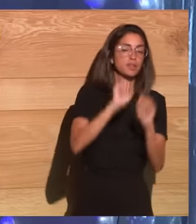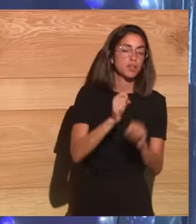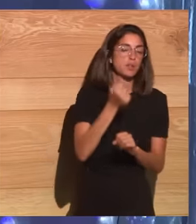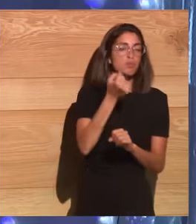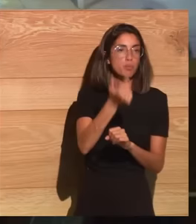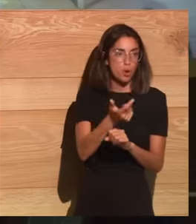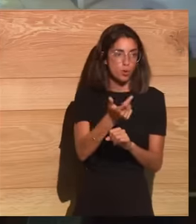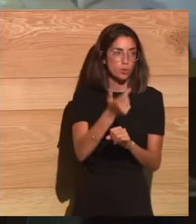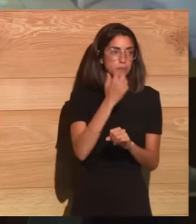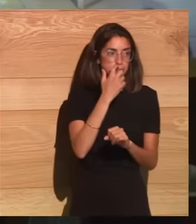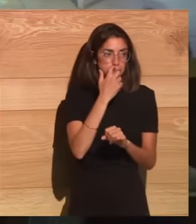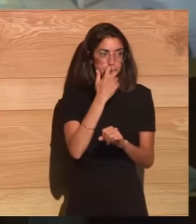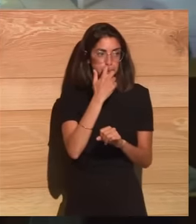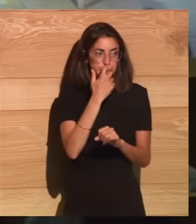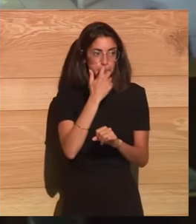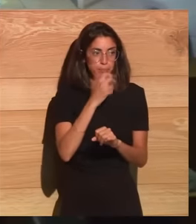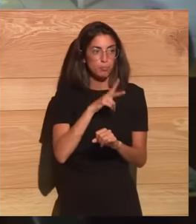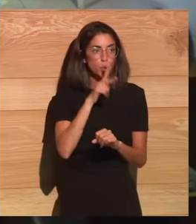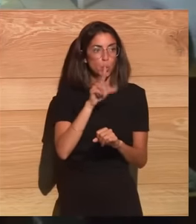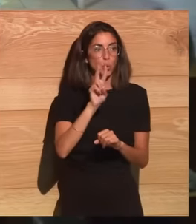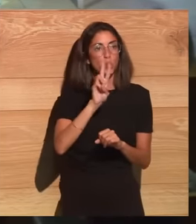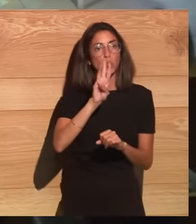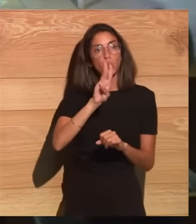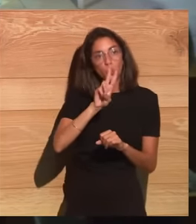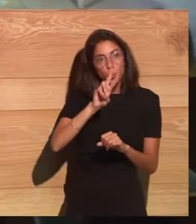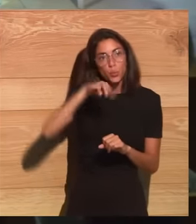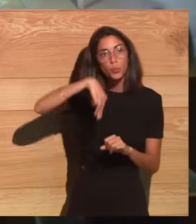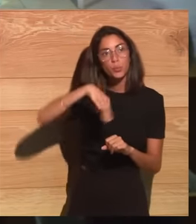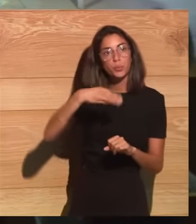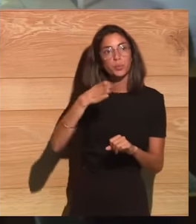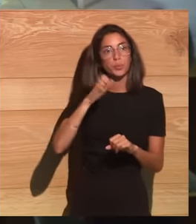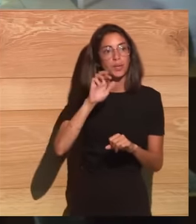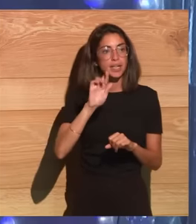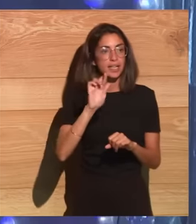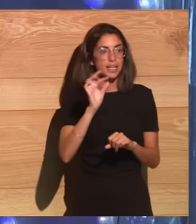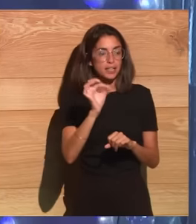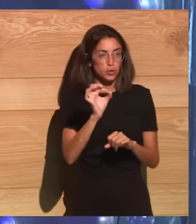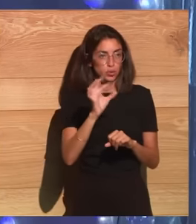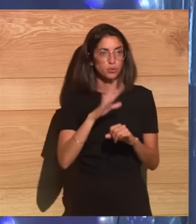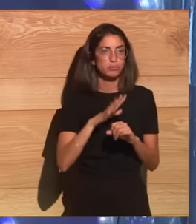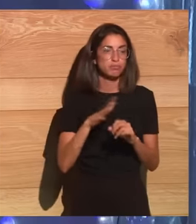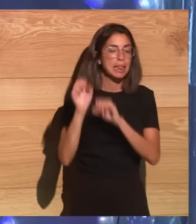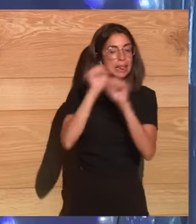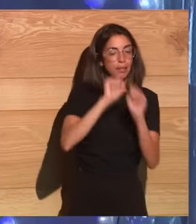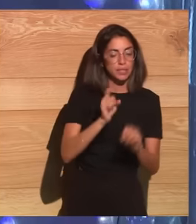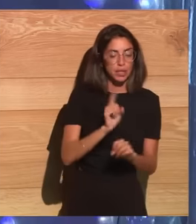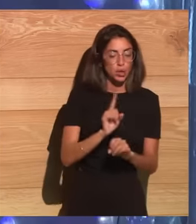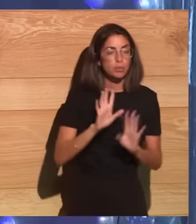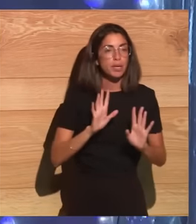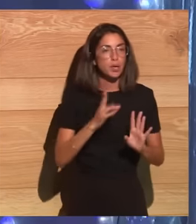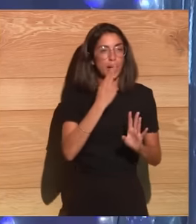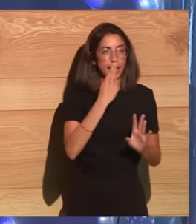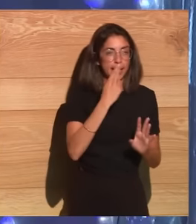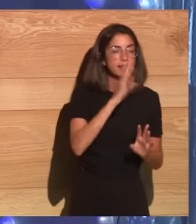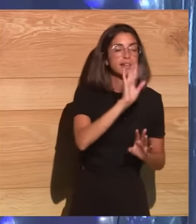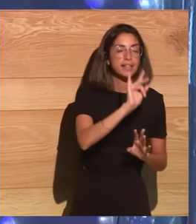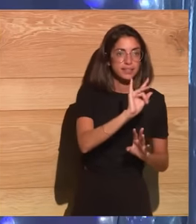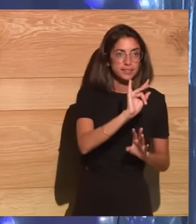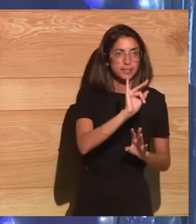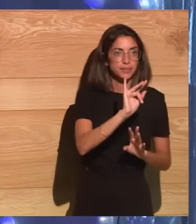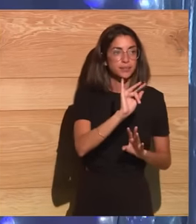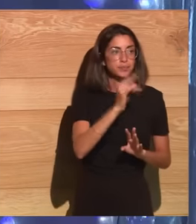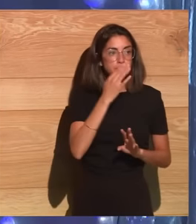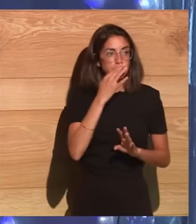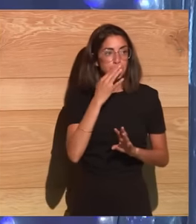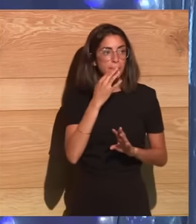Lo que no le hemos concedido a Humberto Eco, vamos a concedérselo a Hitler. La gente decía: Hitler, devuelve mal el saludo nazi. Con la señal